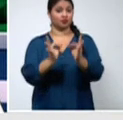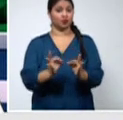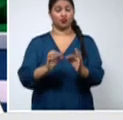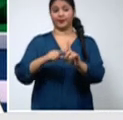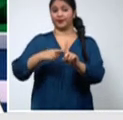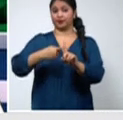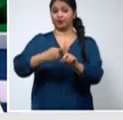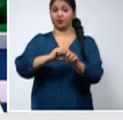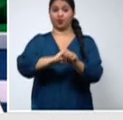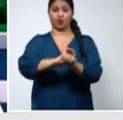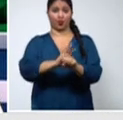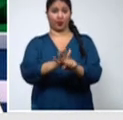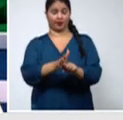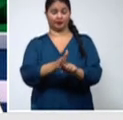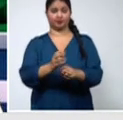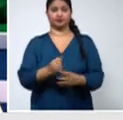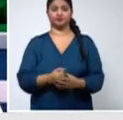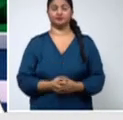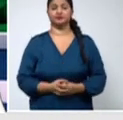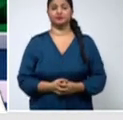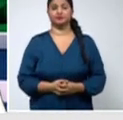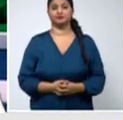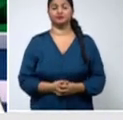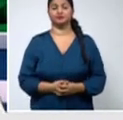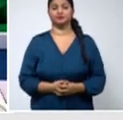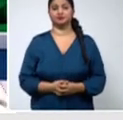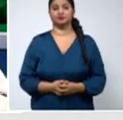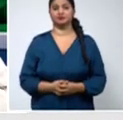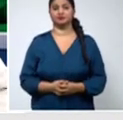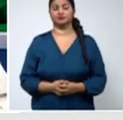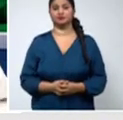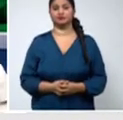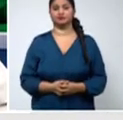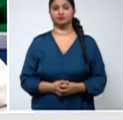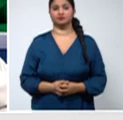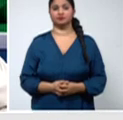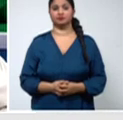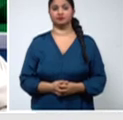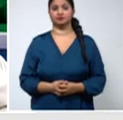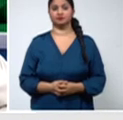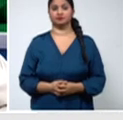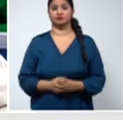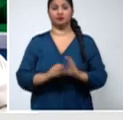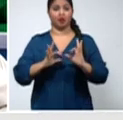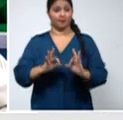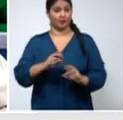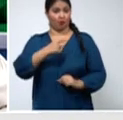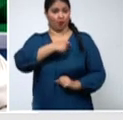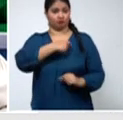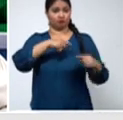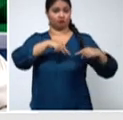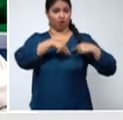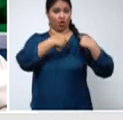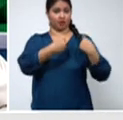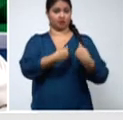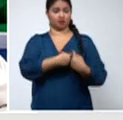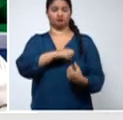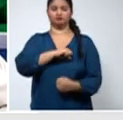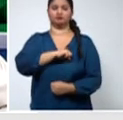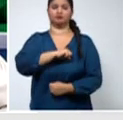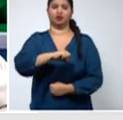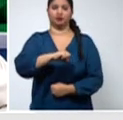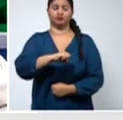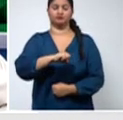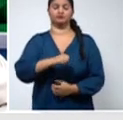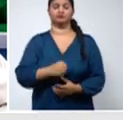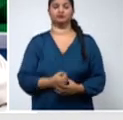y lamentablemente de forma súbita hizo una parada cardiorrespiratoria que no respondió a las maniobras de